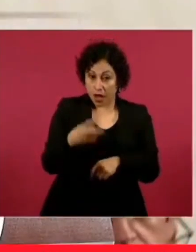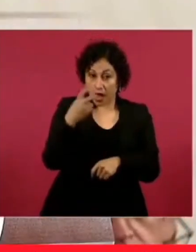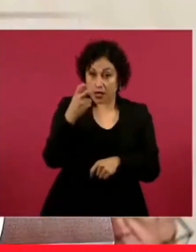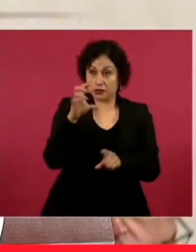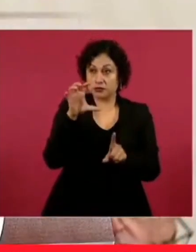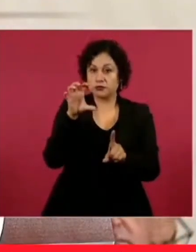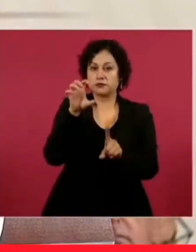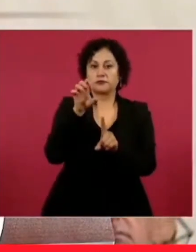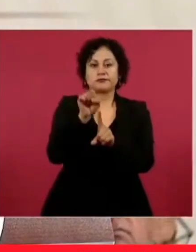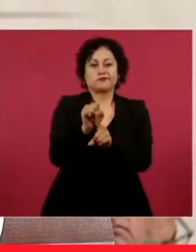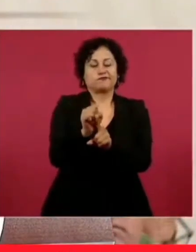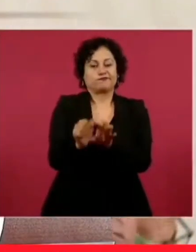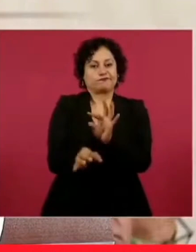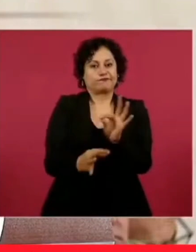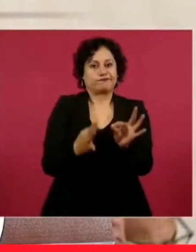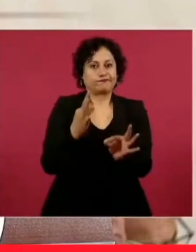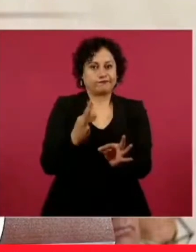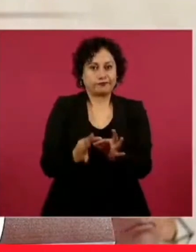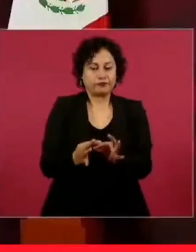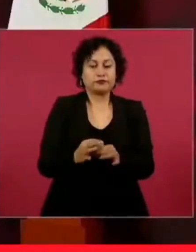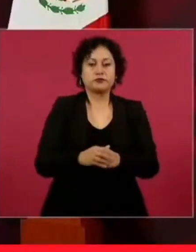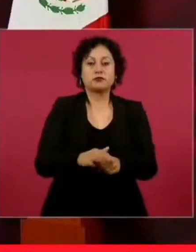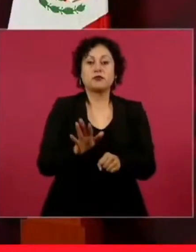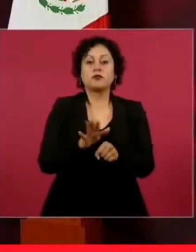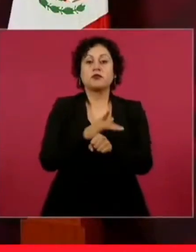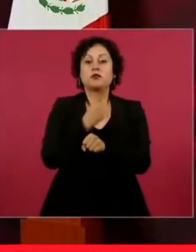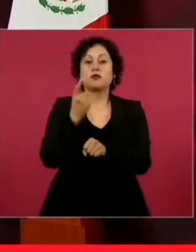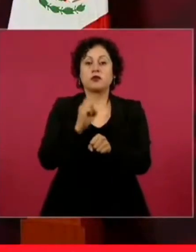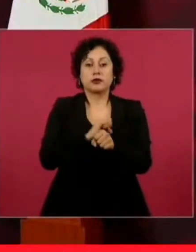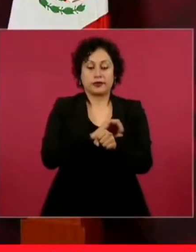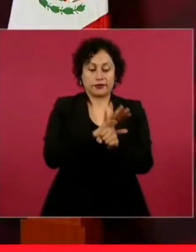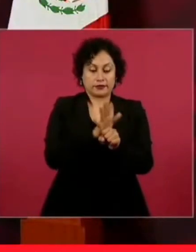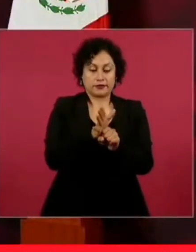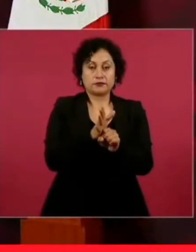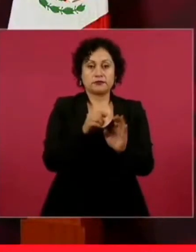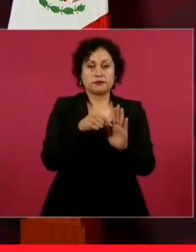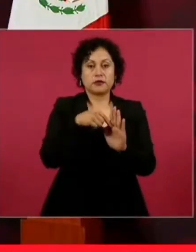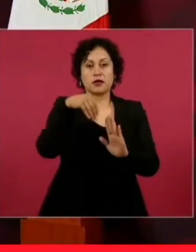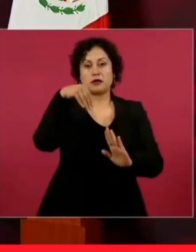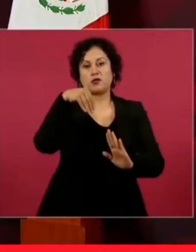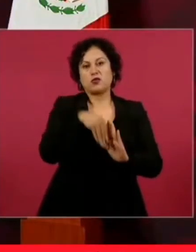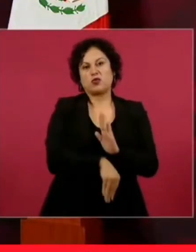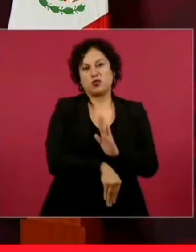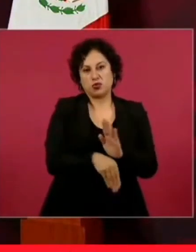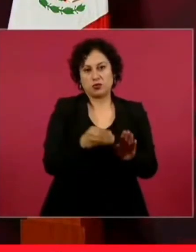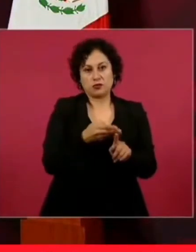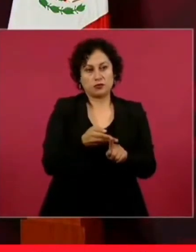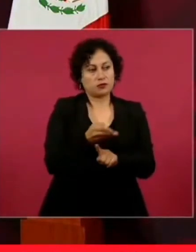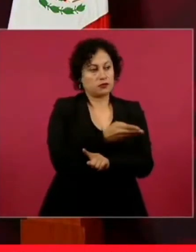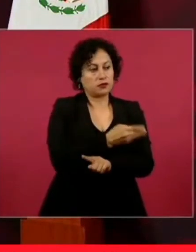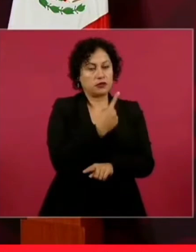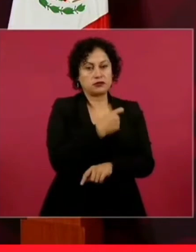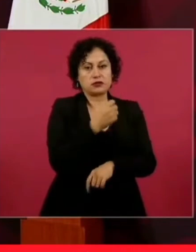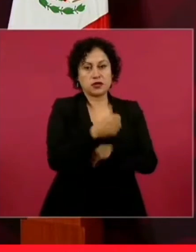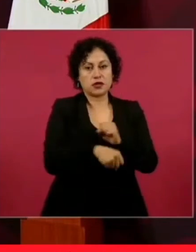después de esta caída que no se daba en 100 años en la economía.